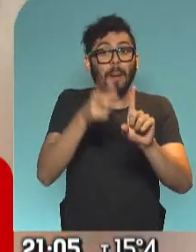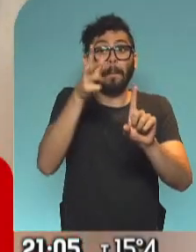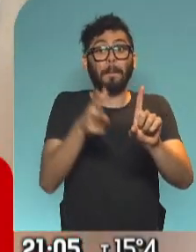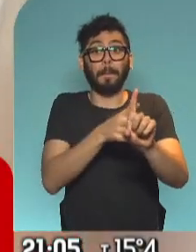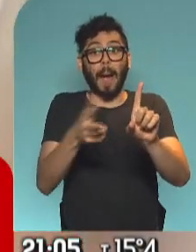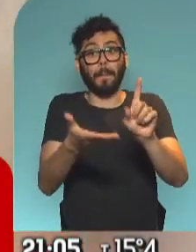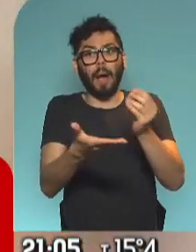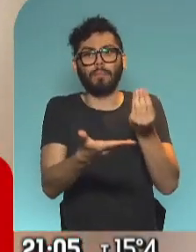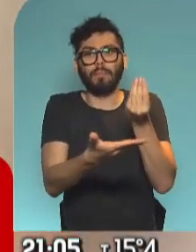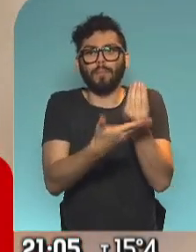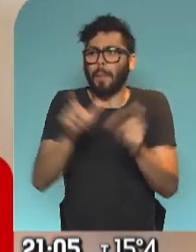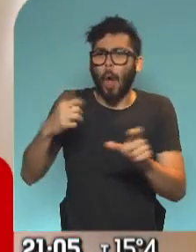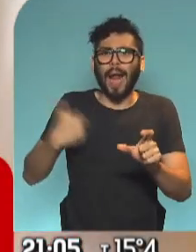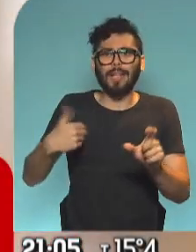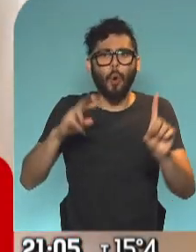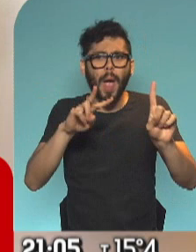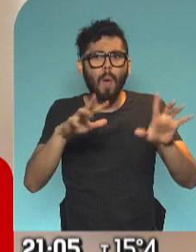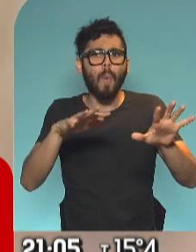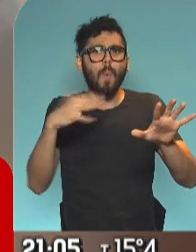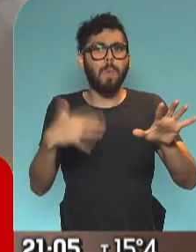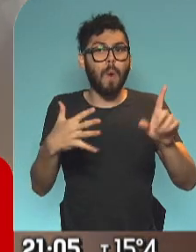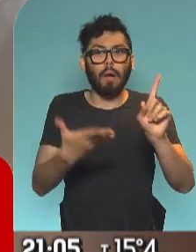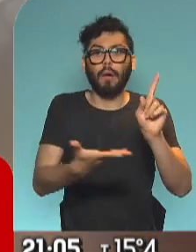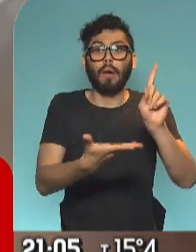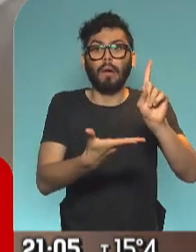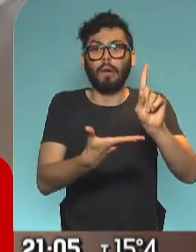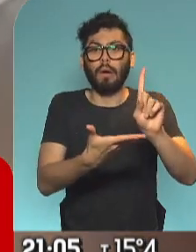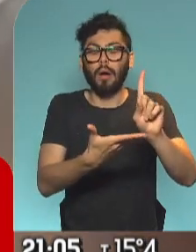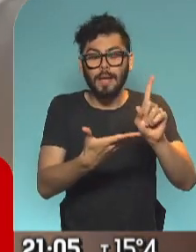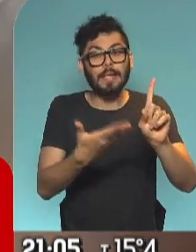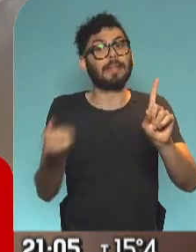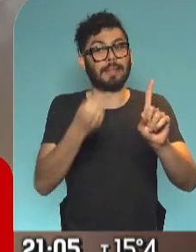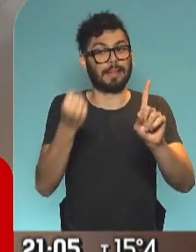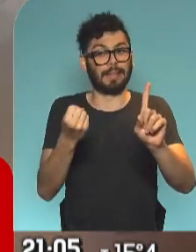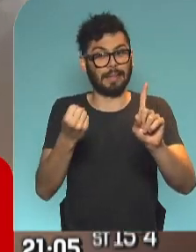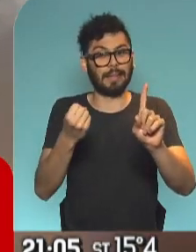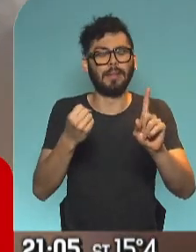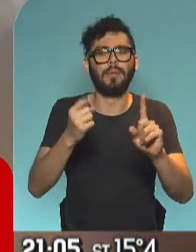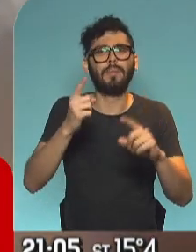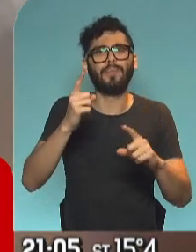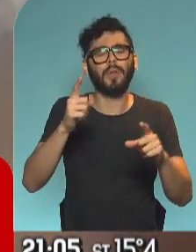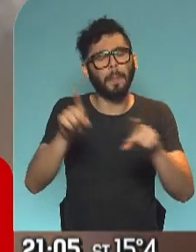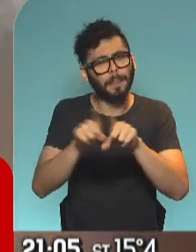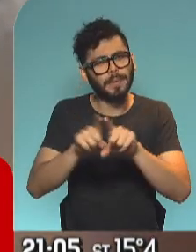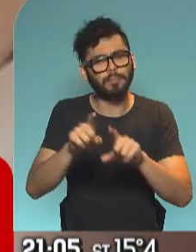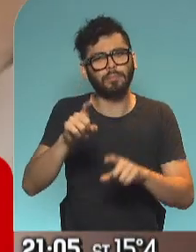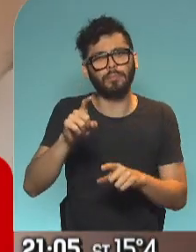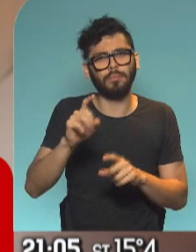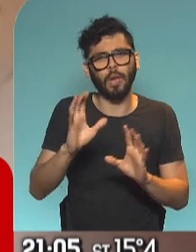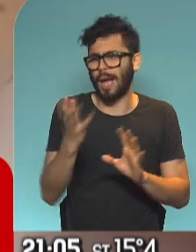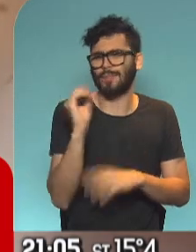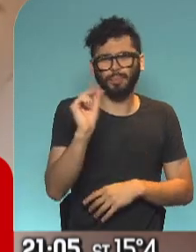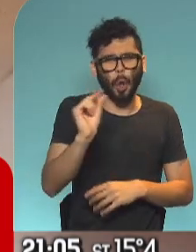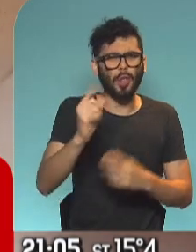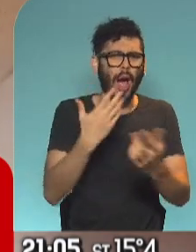que nos trascendió a los argentinos, ¿no? Pero por otro lado, como decíamos hoy, hace un